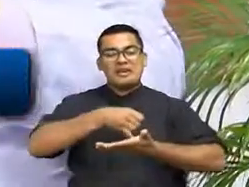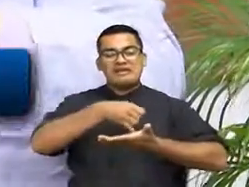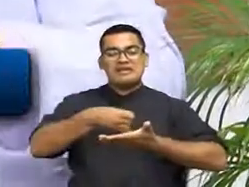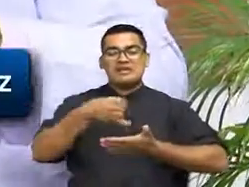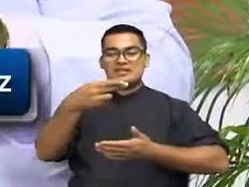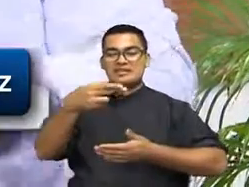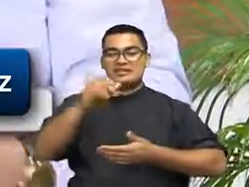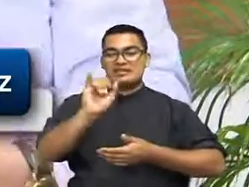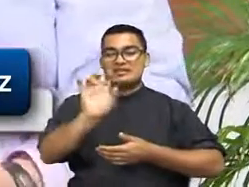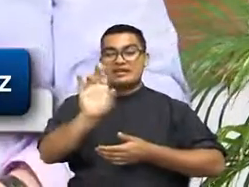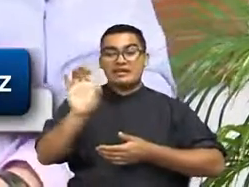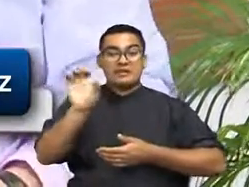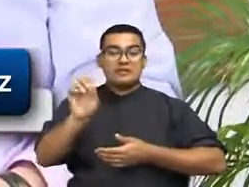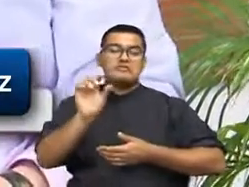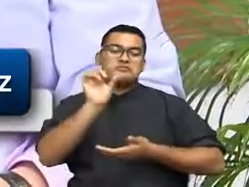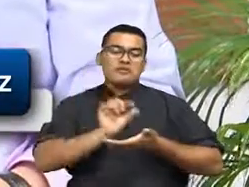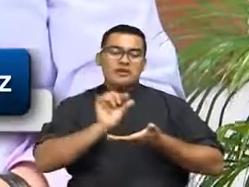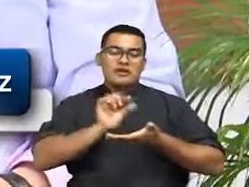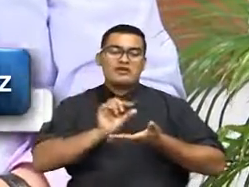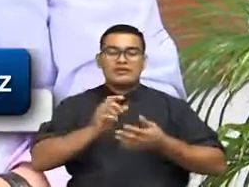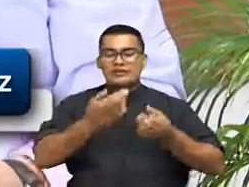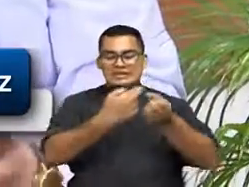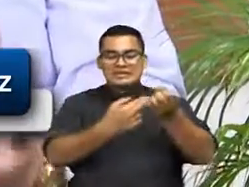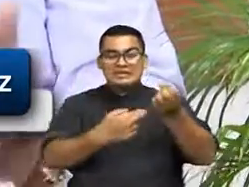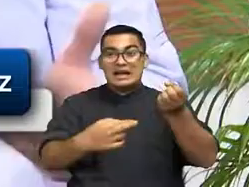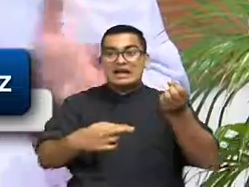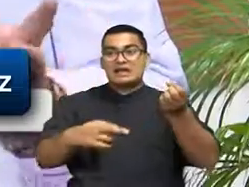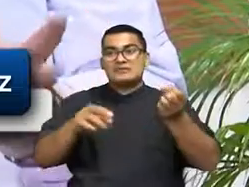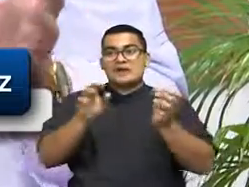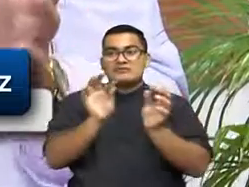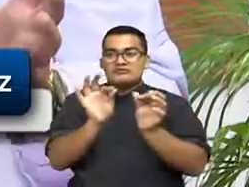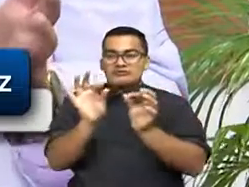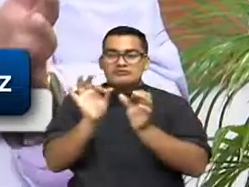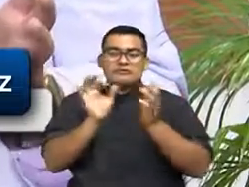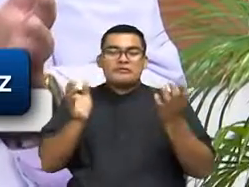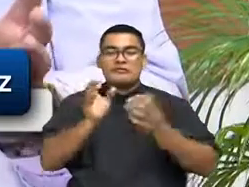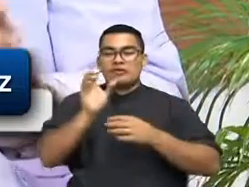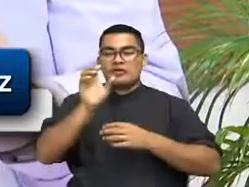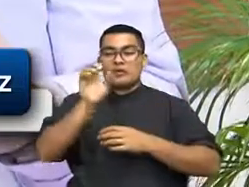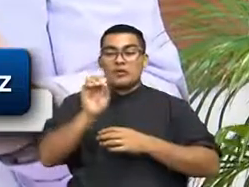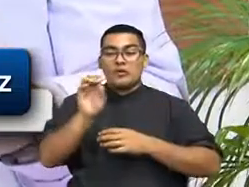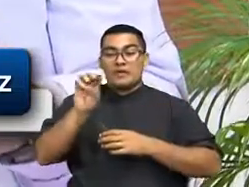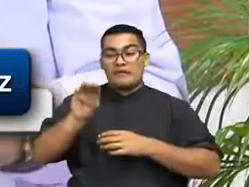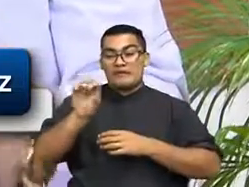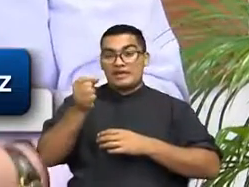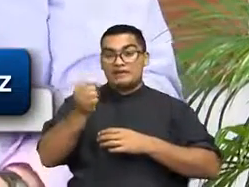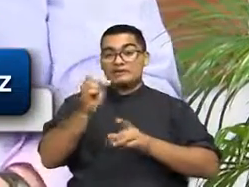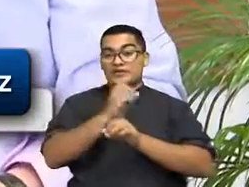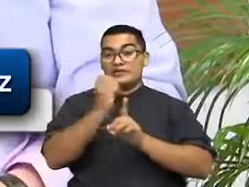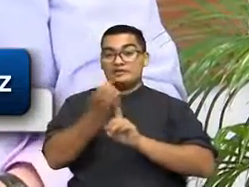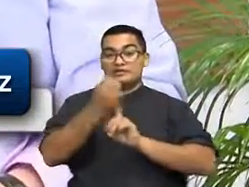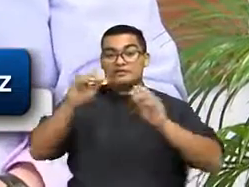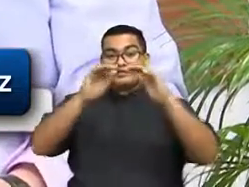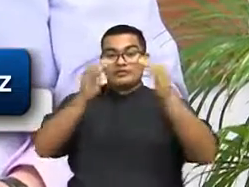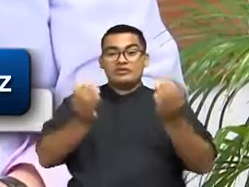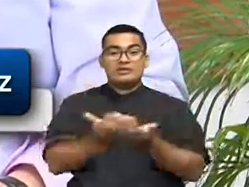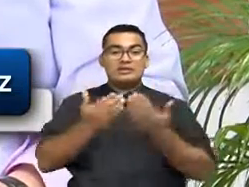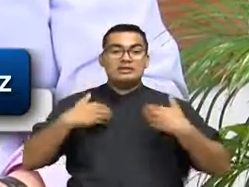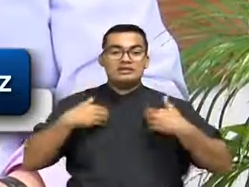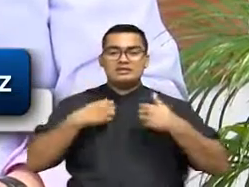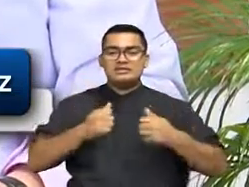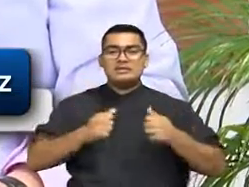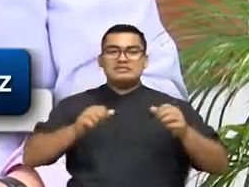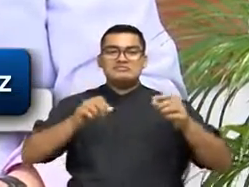una disminución de lo que es la hemoglobina. La OMS ha tenido varias caracterizaciones de lo que es la anemia